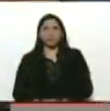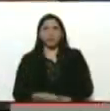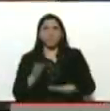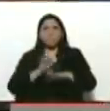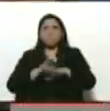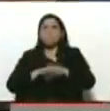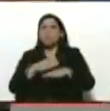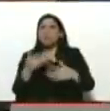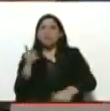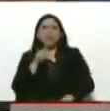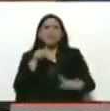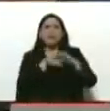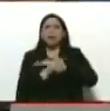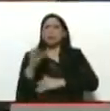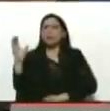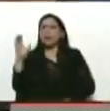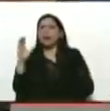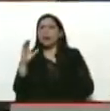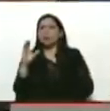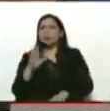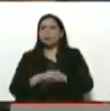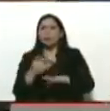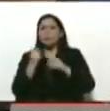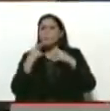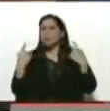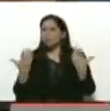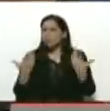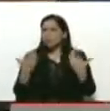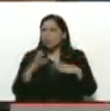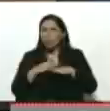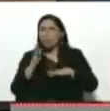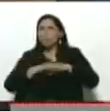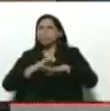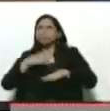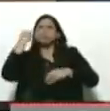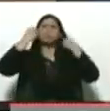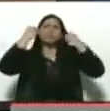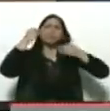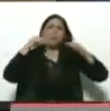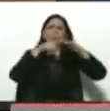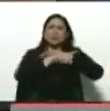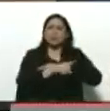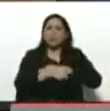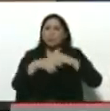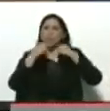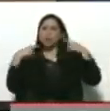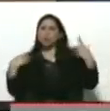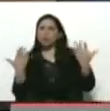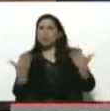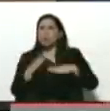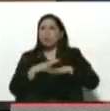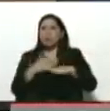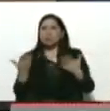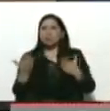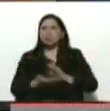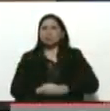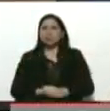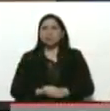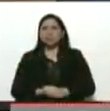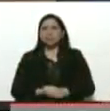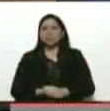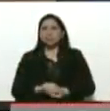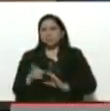Caracas? ¿Por qué por Macuto? ¿Y cómo se les ocurre una invasión por Macuto? Pregúntenle a